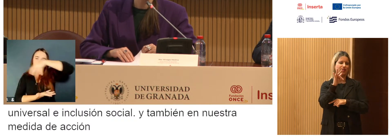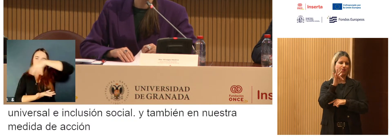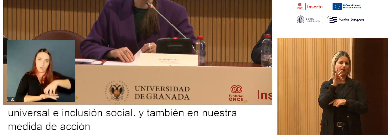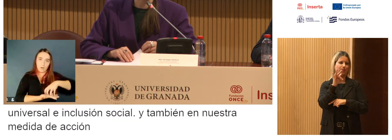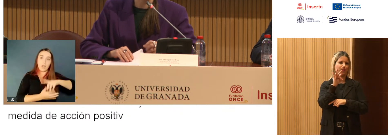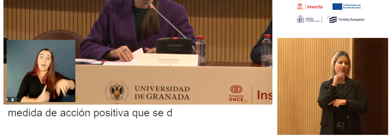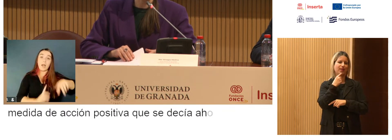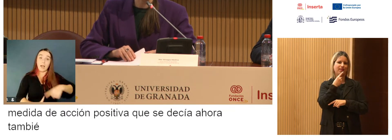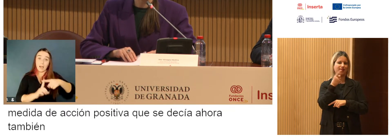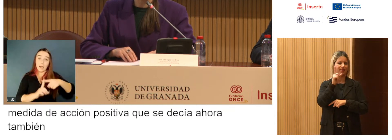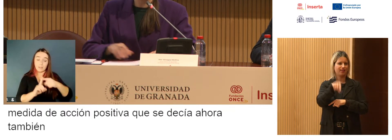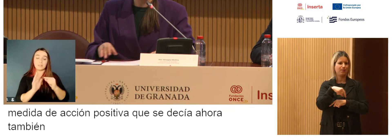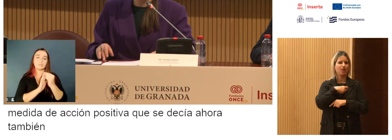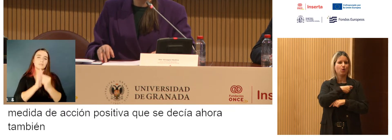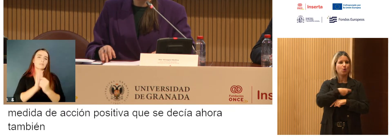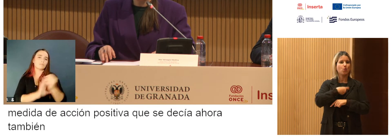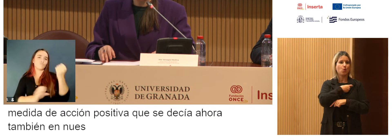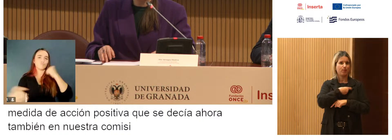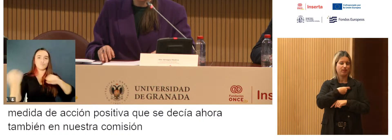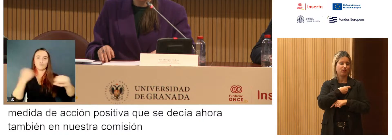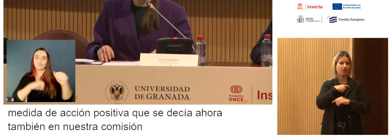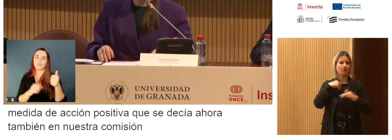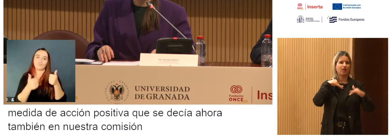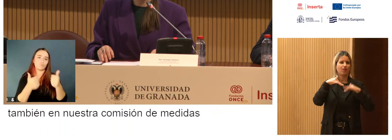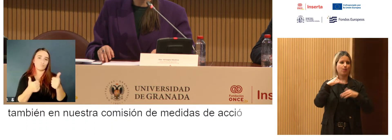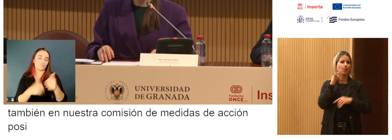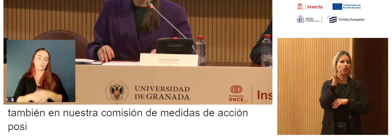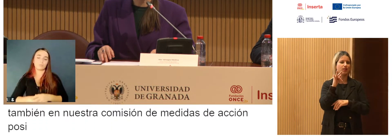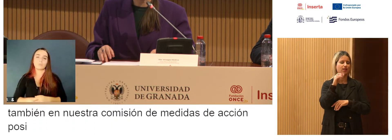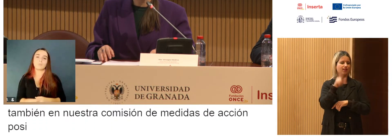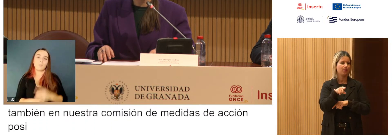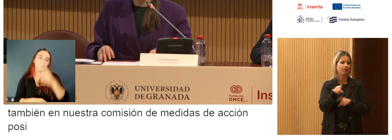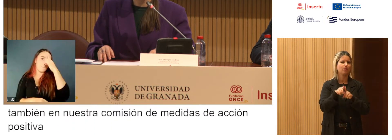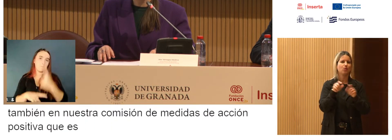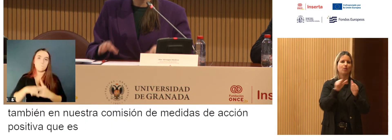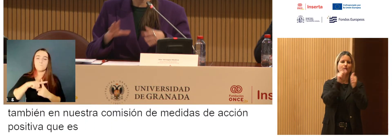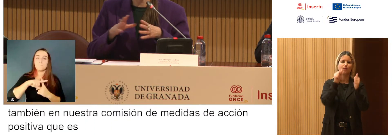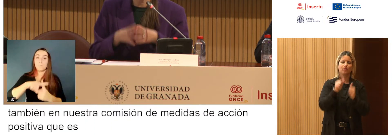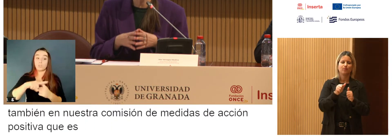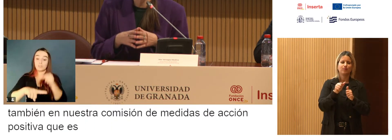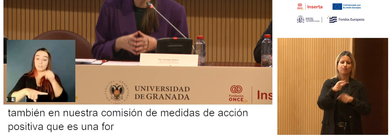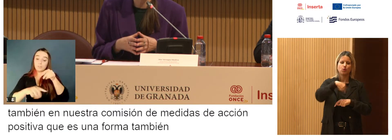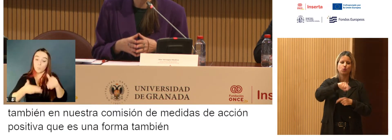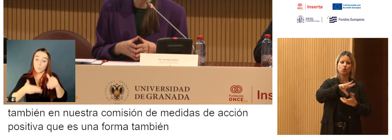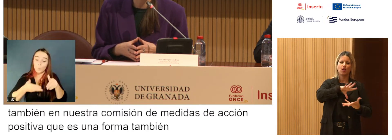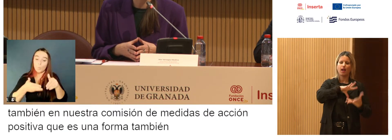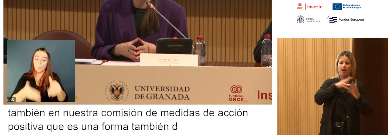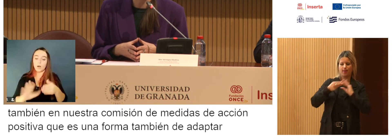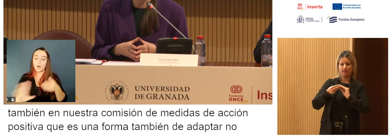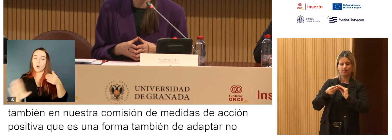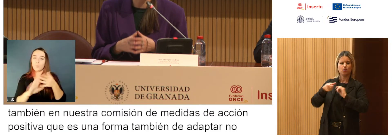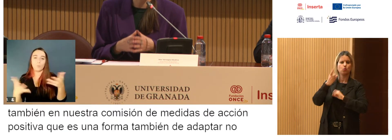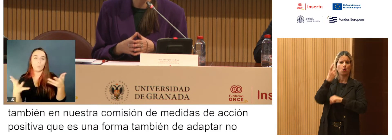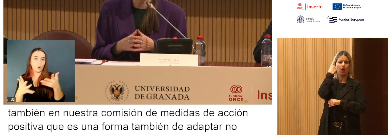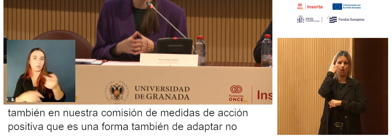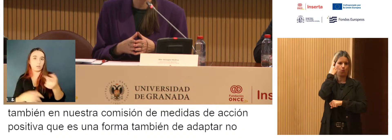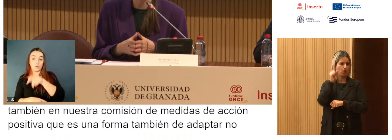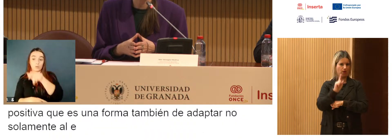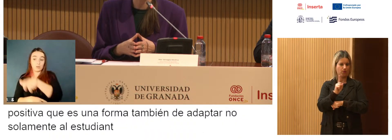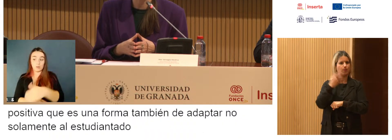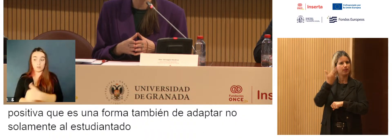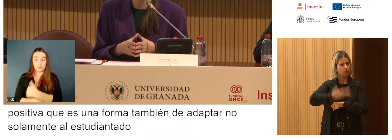también, en nuestra comisión de medidas de acción positiva, que es una forma también de adaptar no solamente al estudiantado, que es